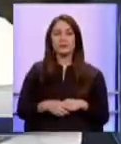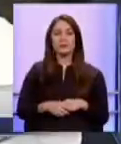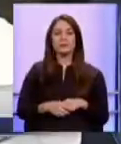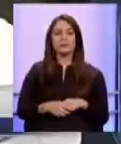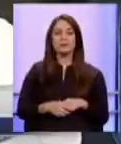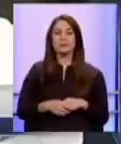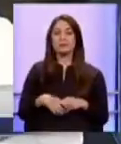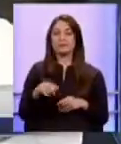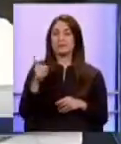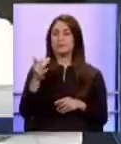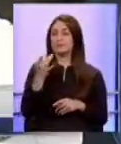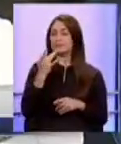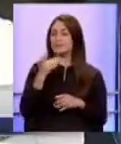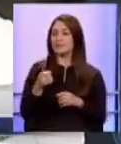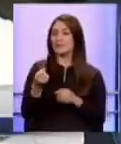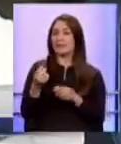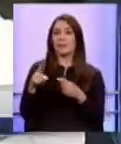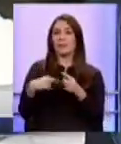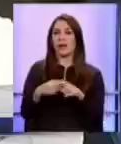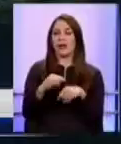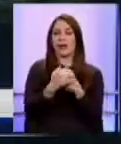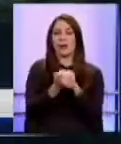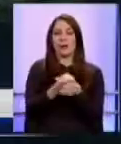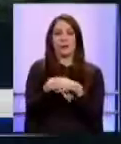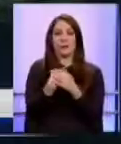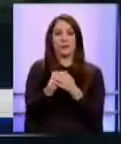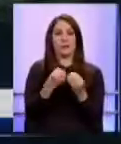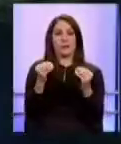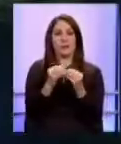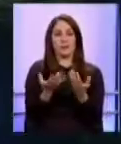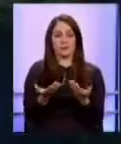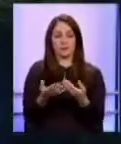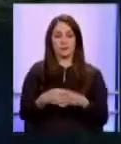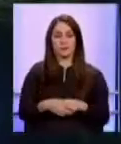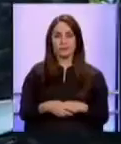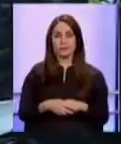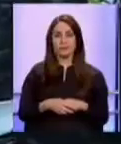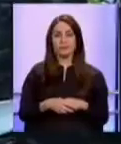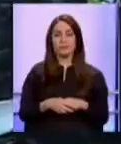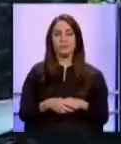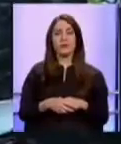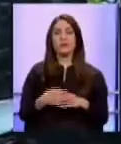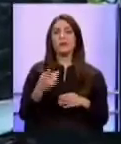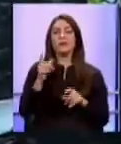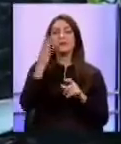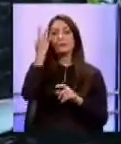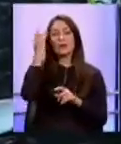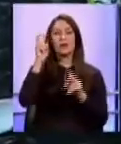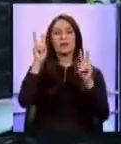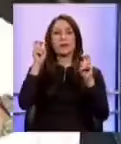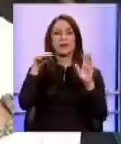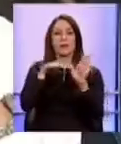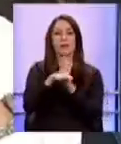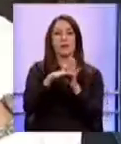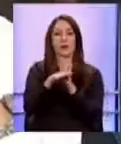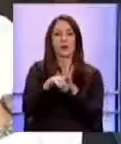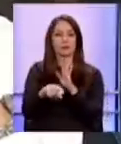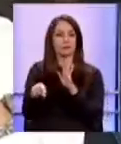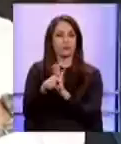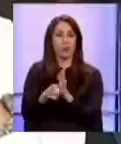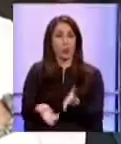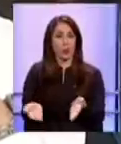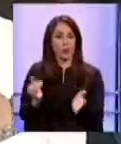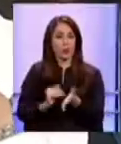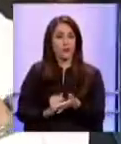unos pocos y hambre para la mayoría. El atraco, los chunqueros del feriado bancario no